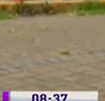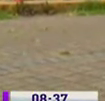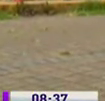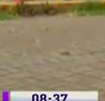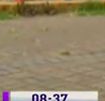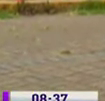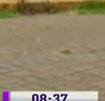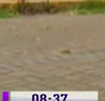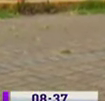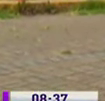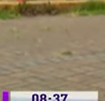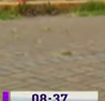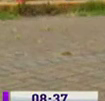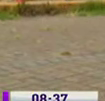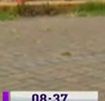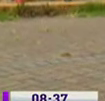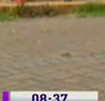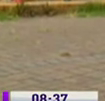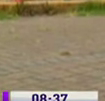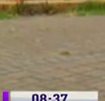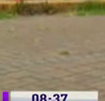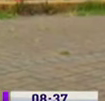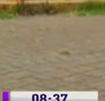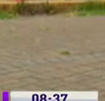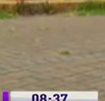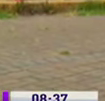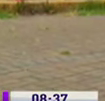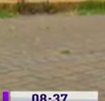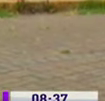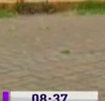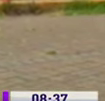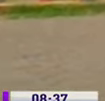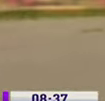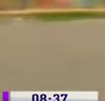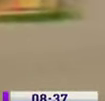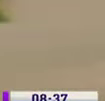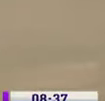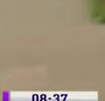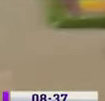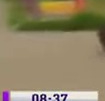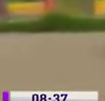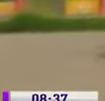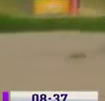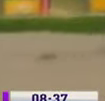con responsabilidad. Permiso para romper filas, Carrera Mar.